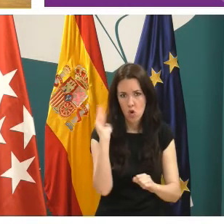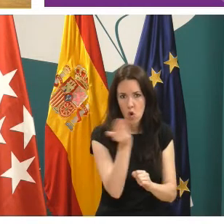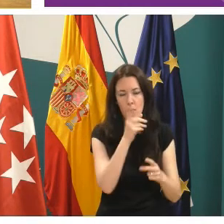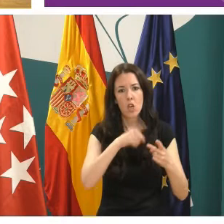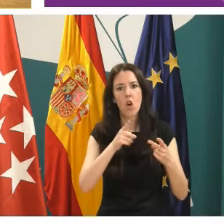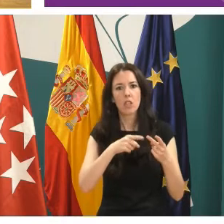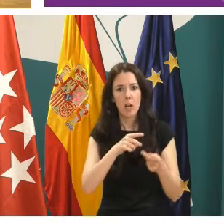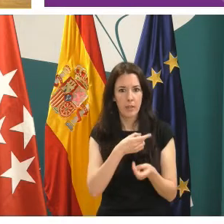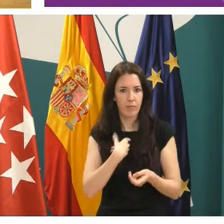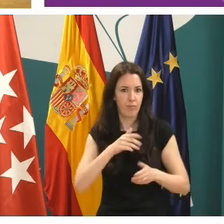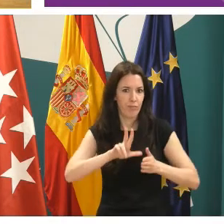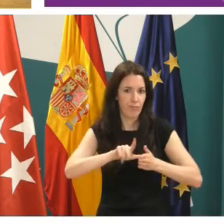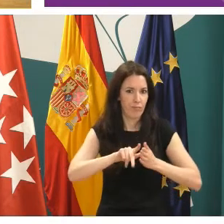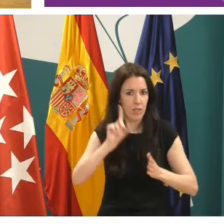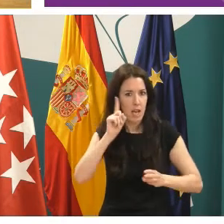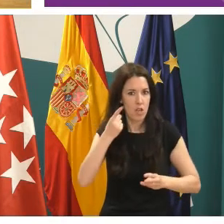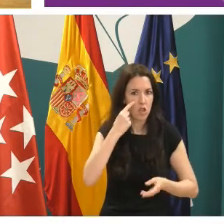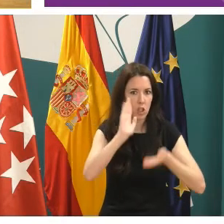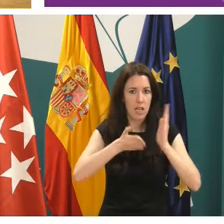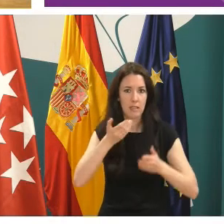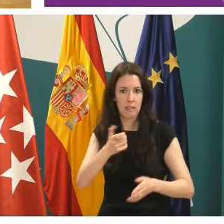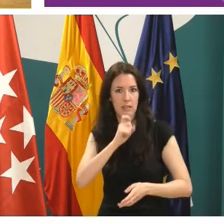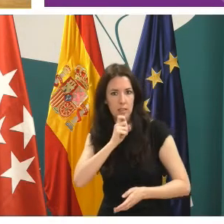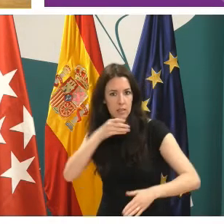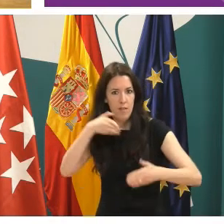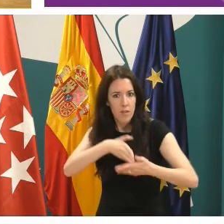demoras en los diagnósticos, en los tratamientos, dificultades de acceso